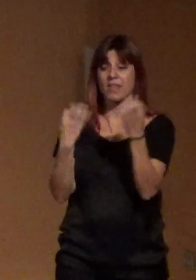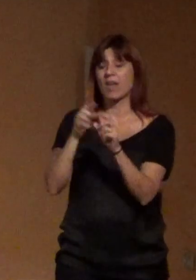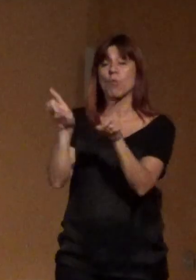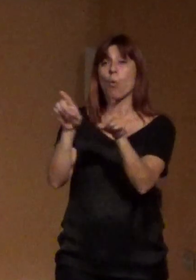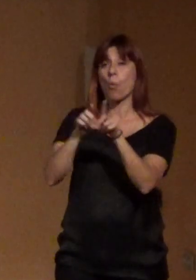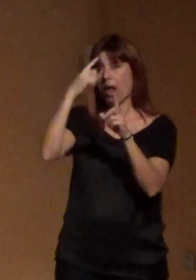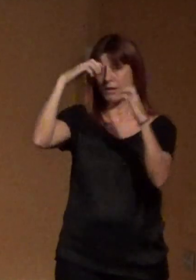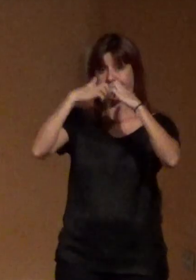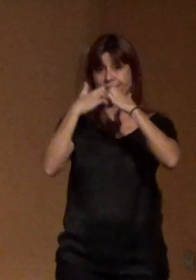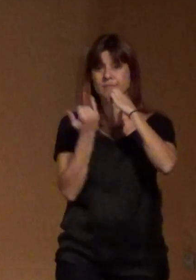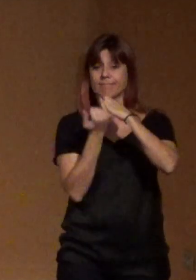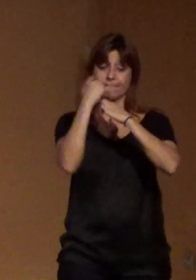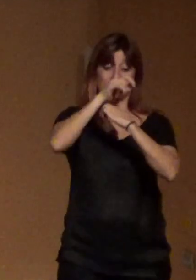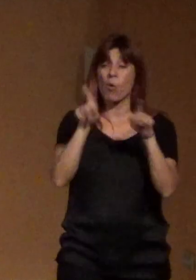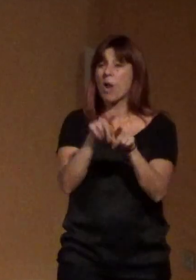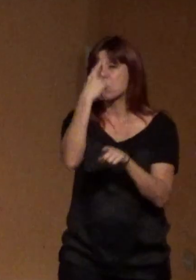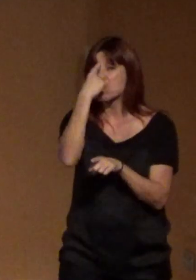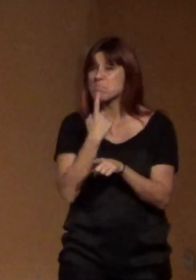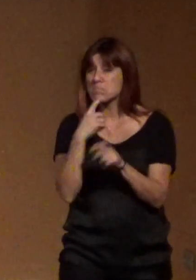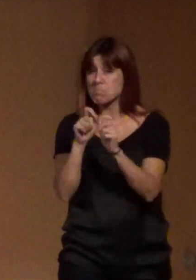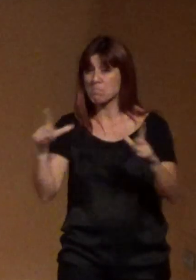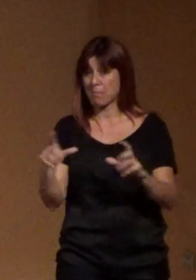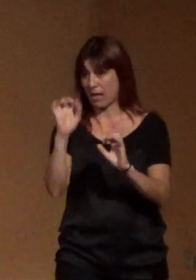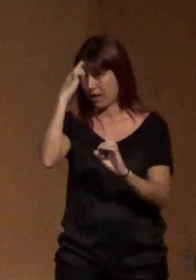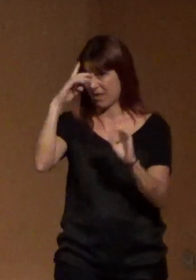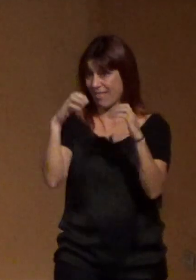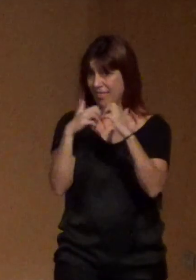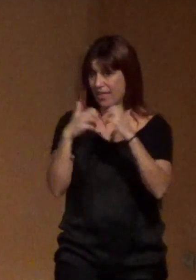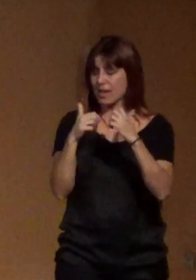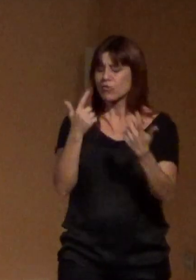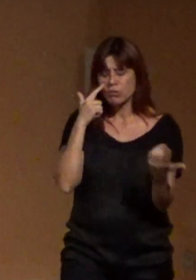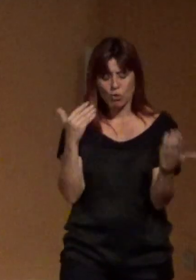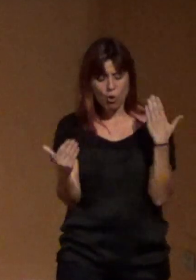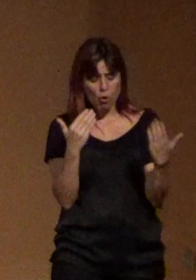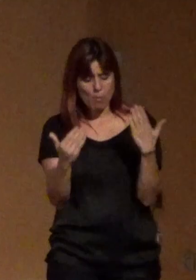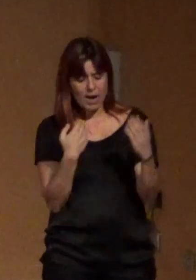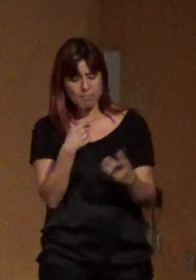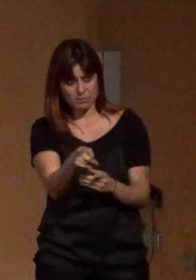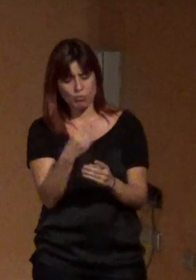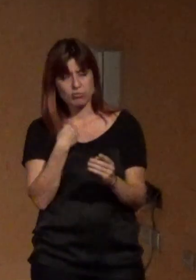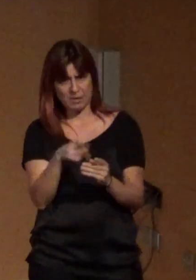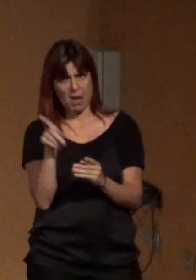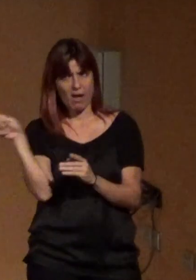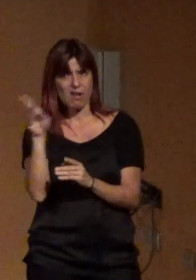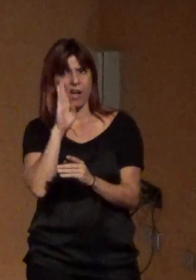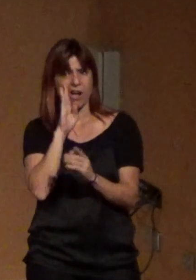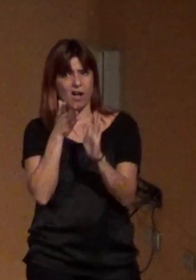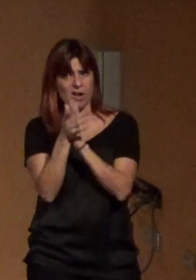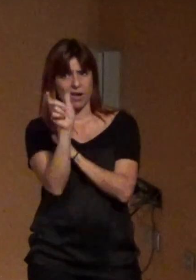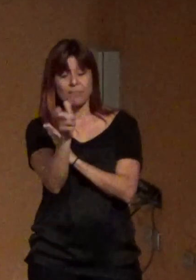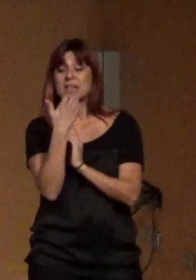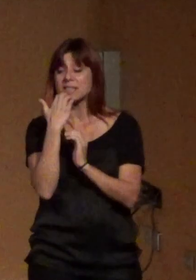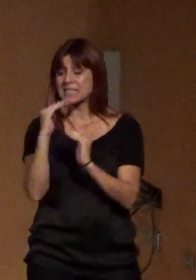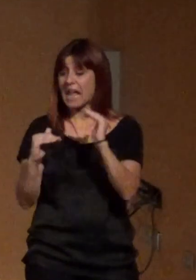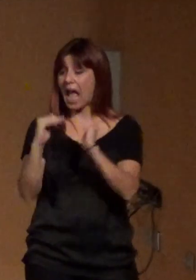la práctica lo hacemos cuando hacemos un registro, puedes hacer una cartografía cerebral y compara ese cociente teta-beta, ¿no? Y entonces si es más